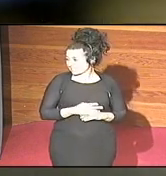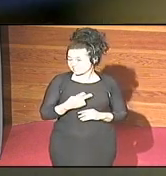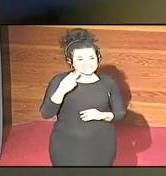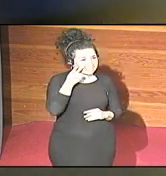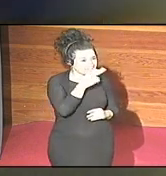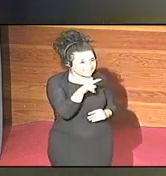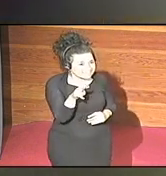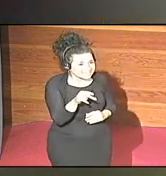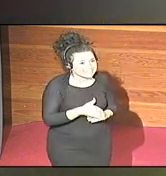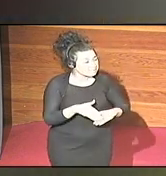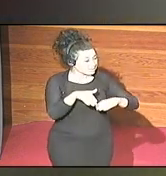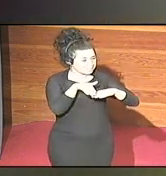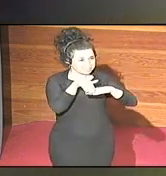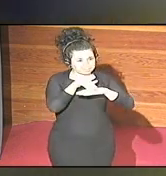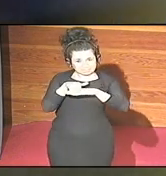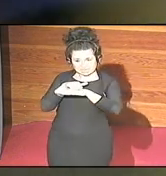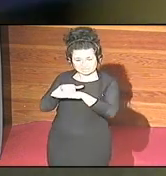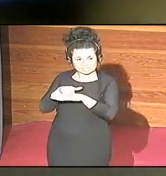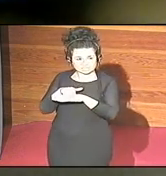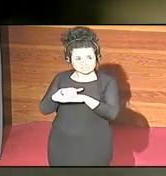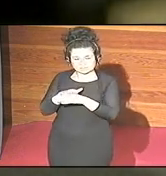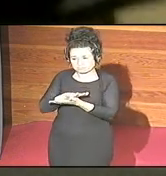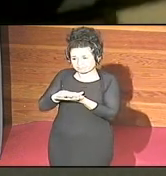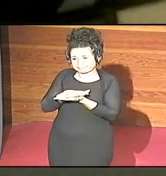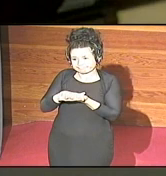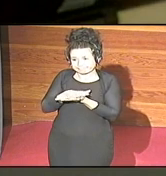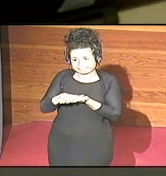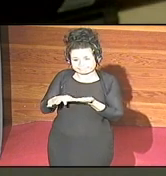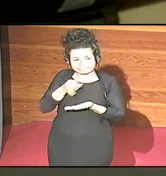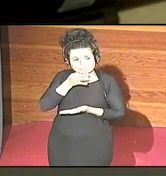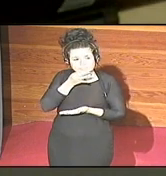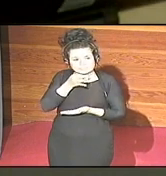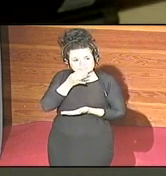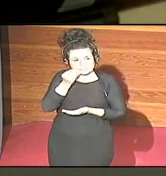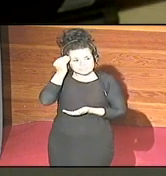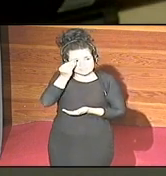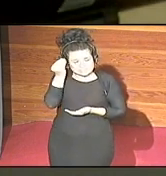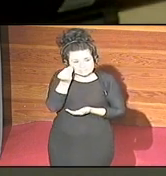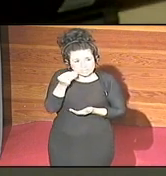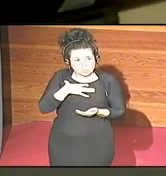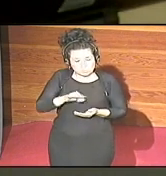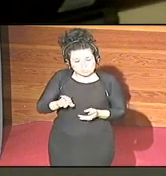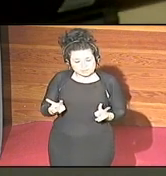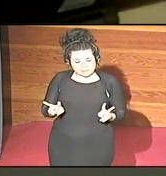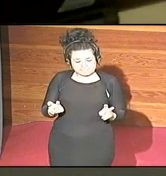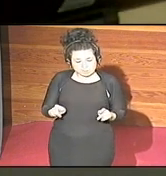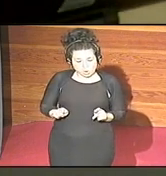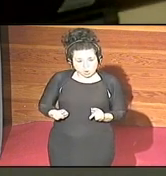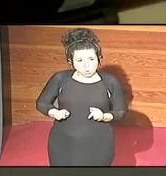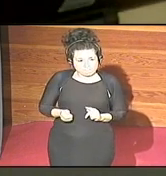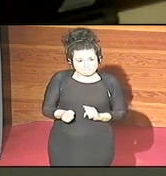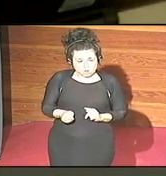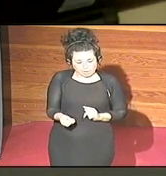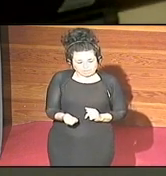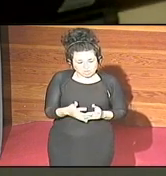puedo. Sí, poder... perdón. Estaba pensando, de todo lo que ha comentado, si pudiera ser, entre comillas, una provocación de